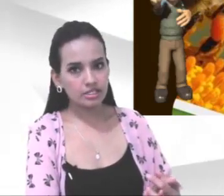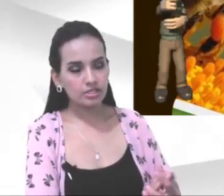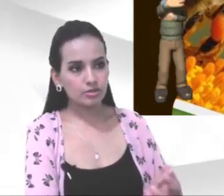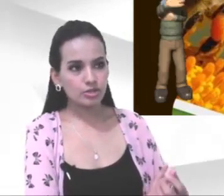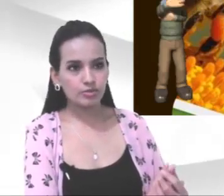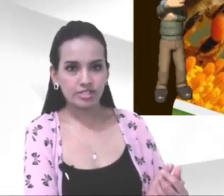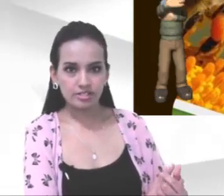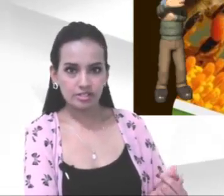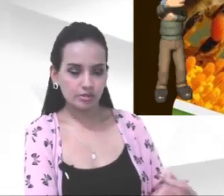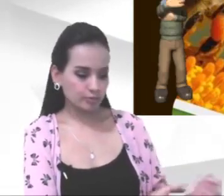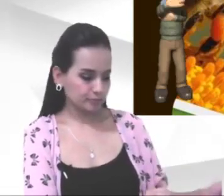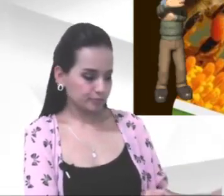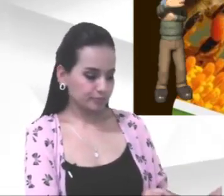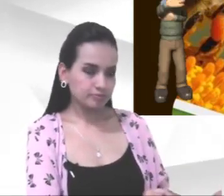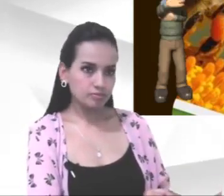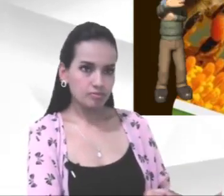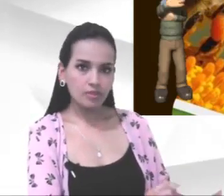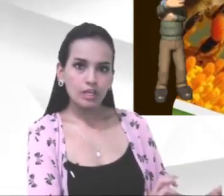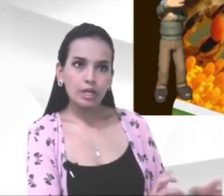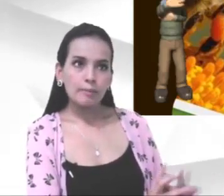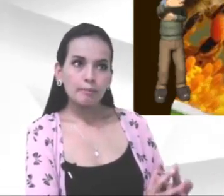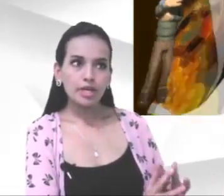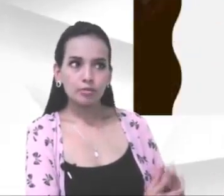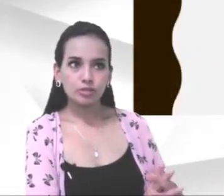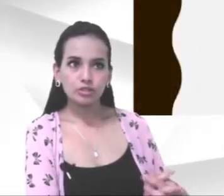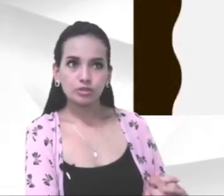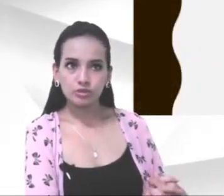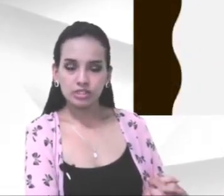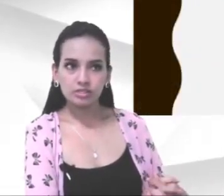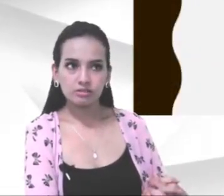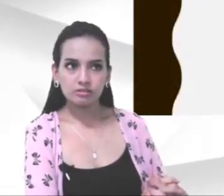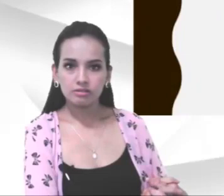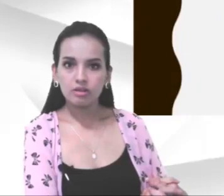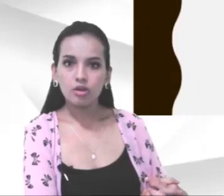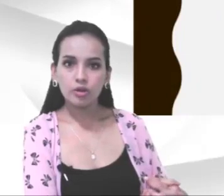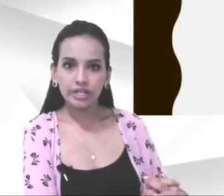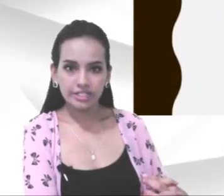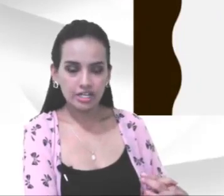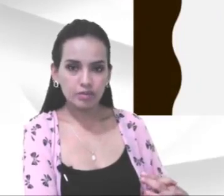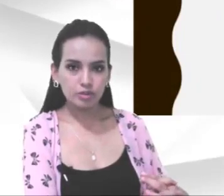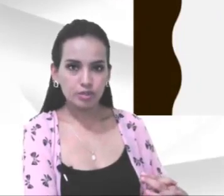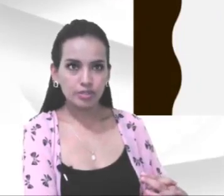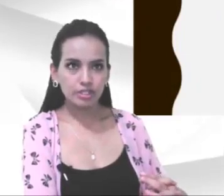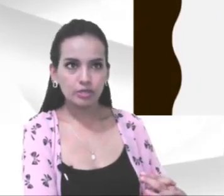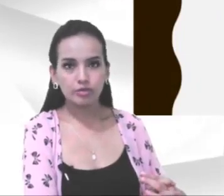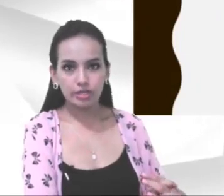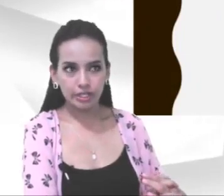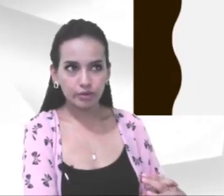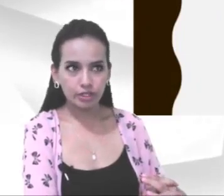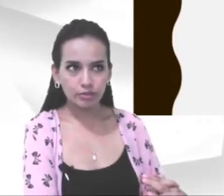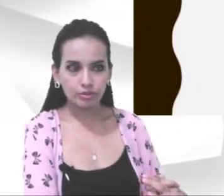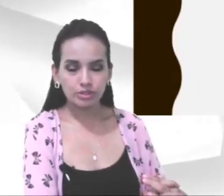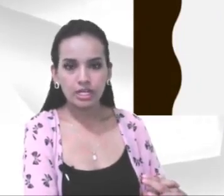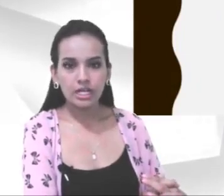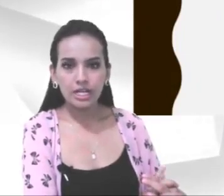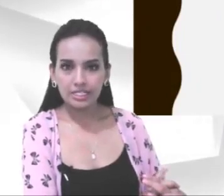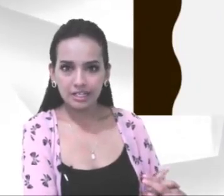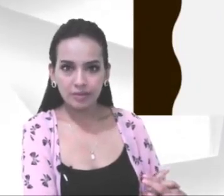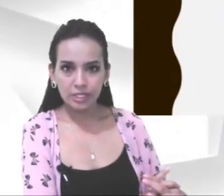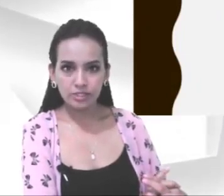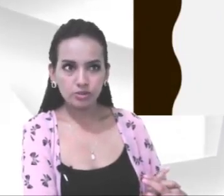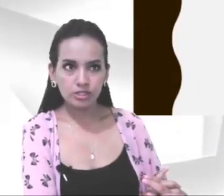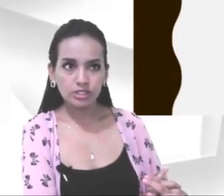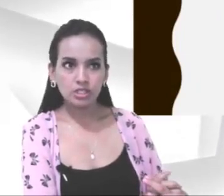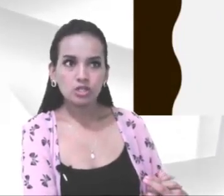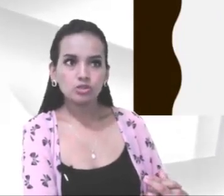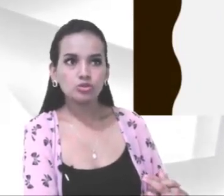centrará el desarrollo de nuestra sesión veamos entonces lo que ya hemos aprendido recordemos las